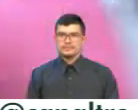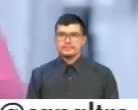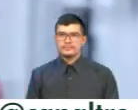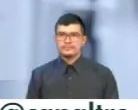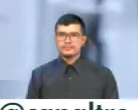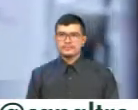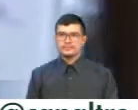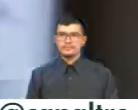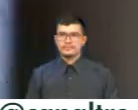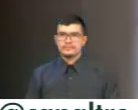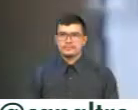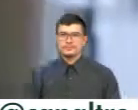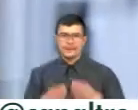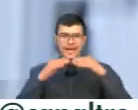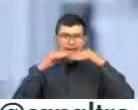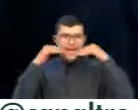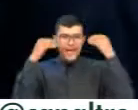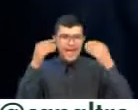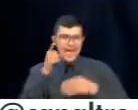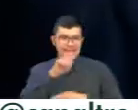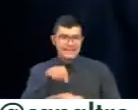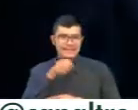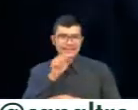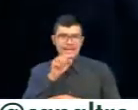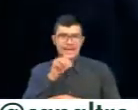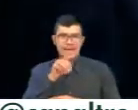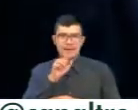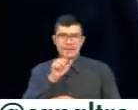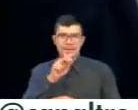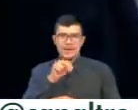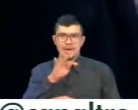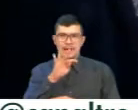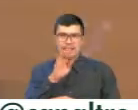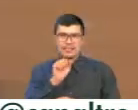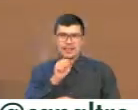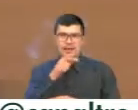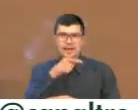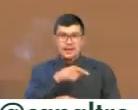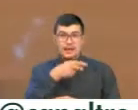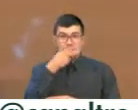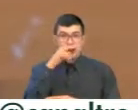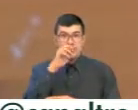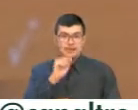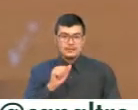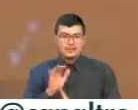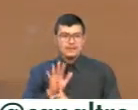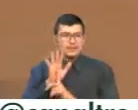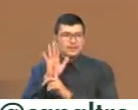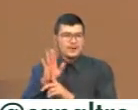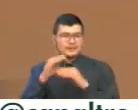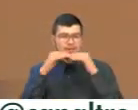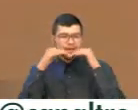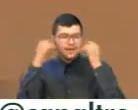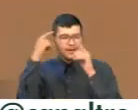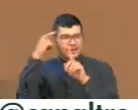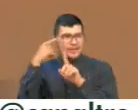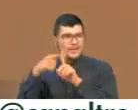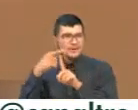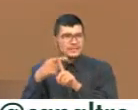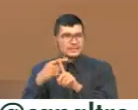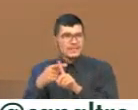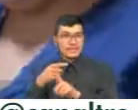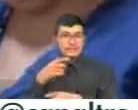Las inocentes sonrisas de Samantha son para sus padres una muestra de optimismo frente a la larga espera en la que se